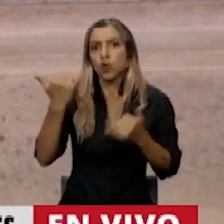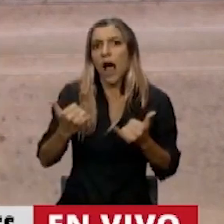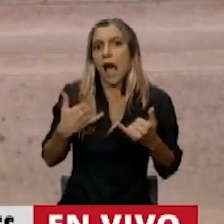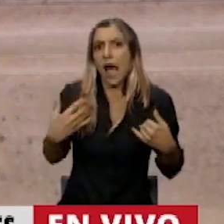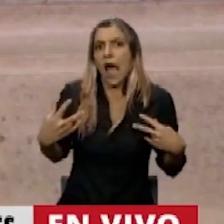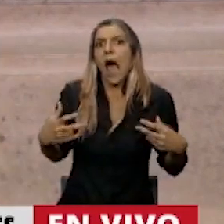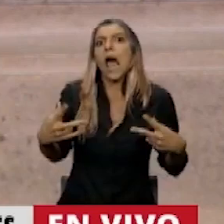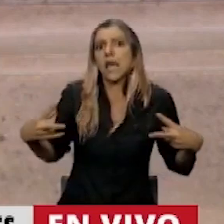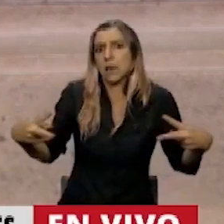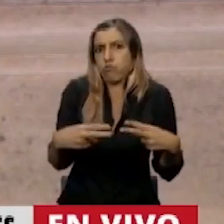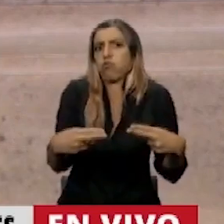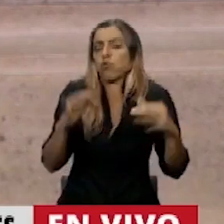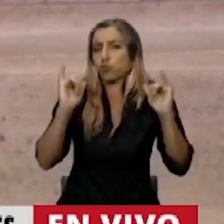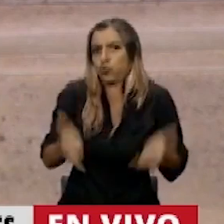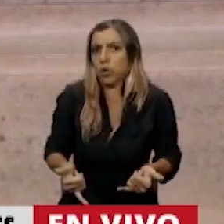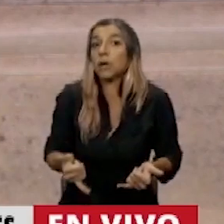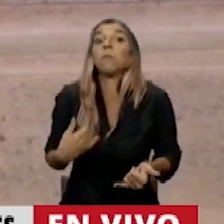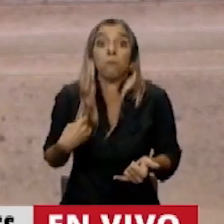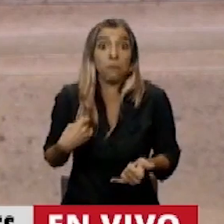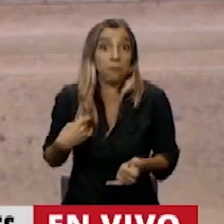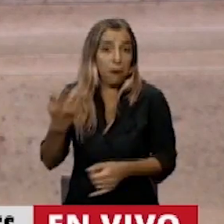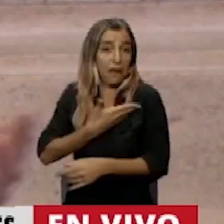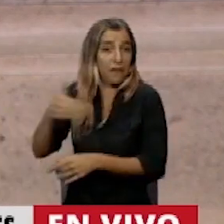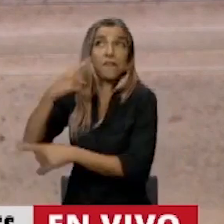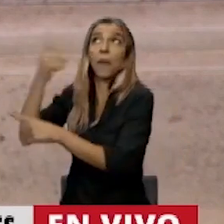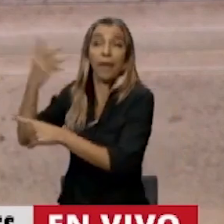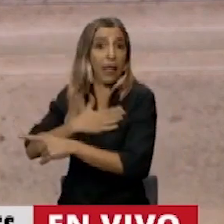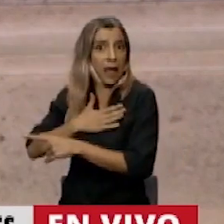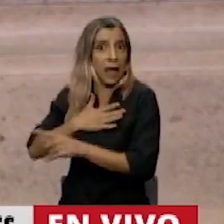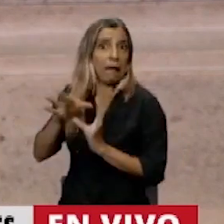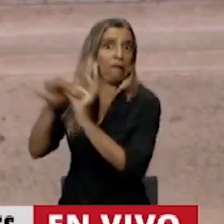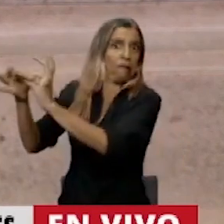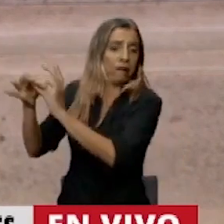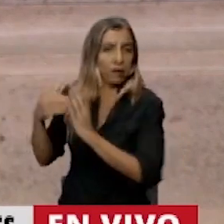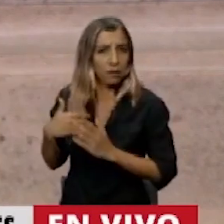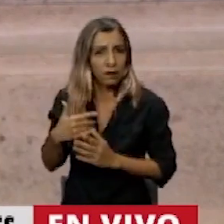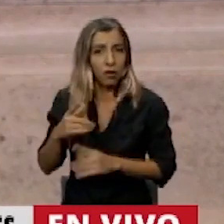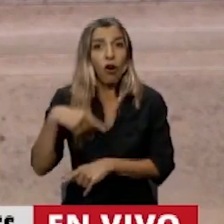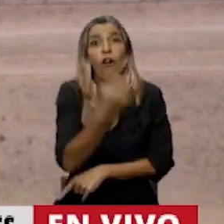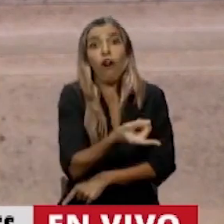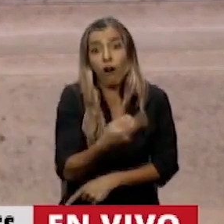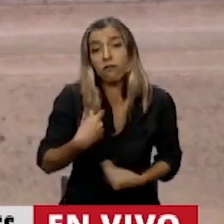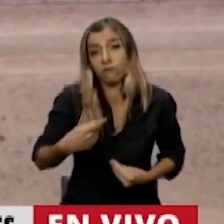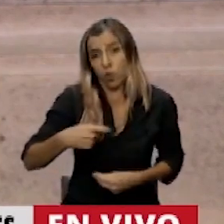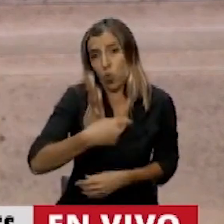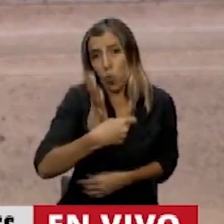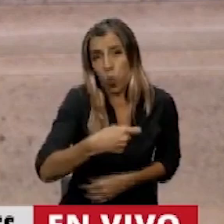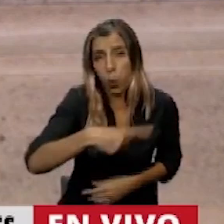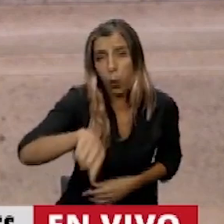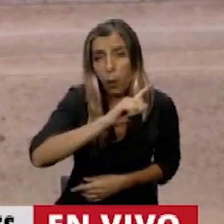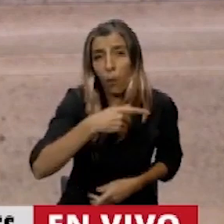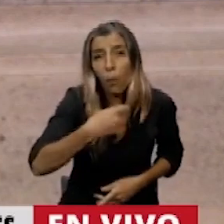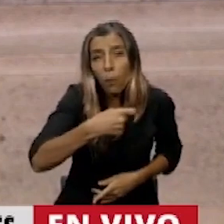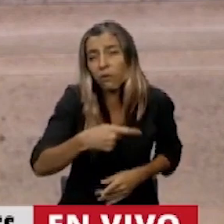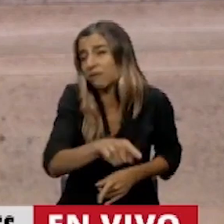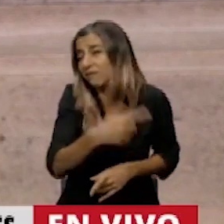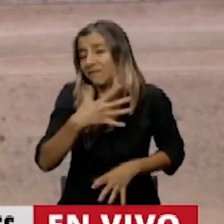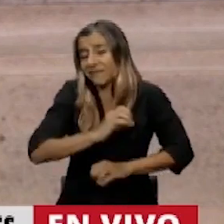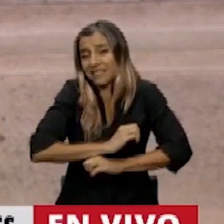Lógico. También el otro es el de los jubilados. Lo de las jubilaciones es un escándalo, pero un escándalo.